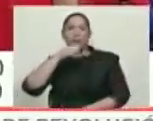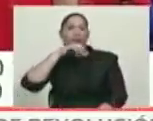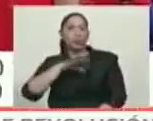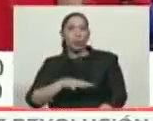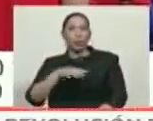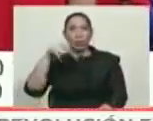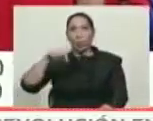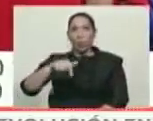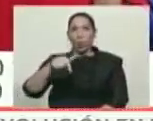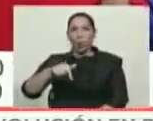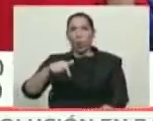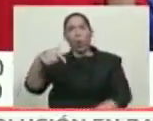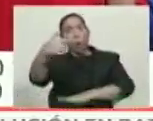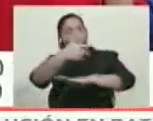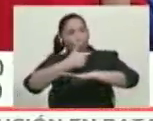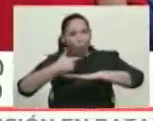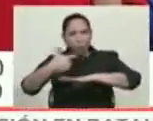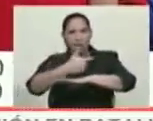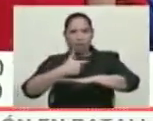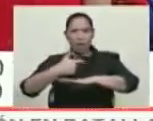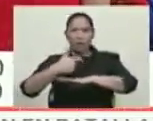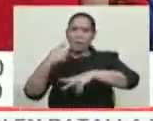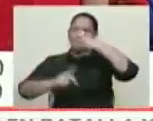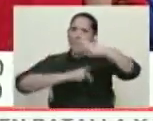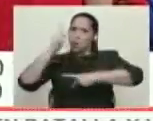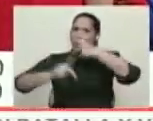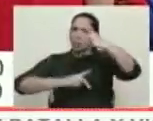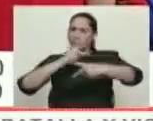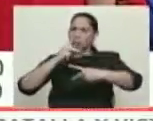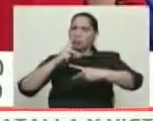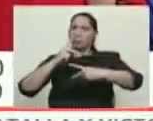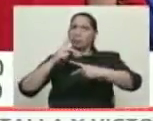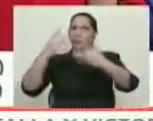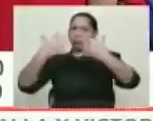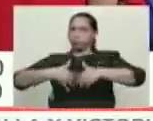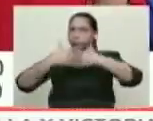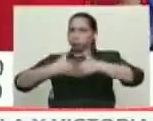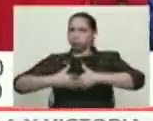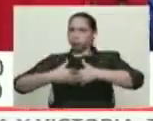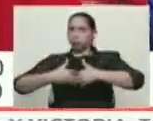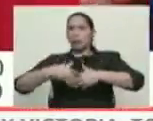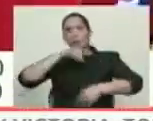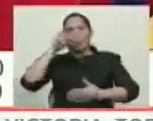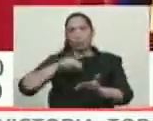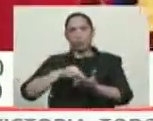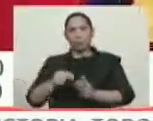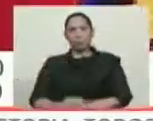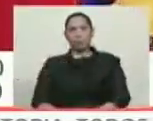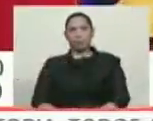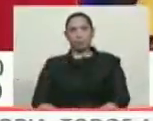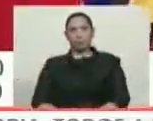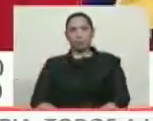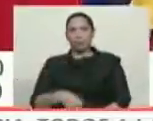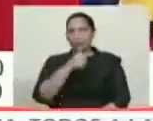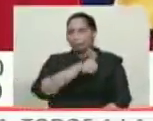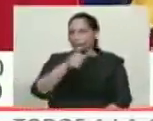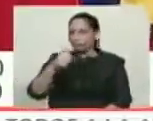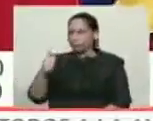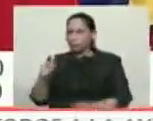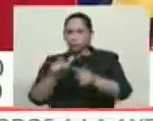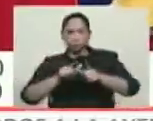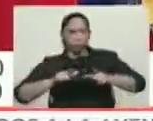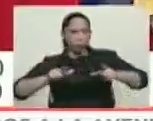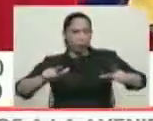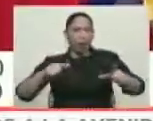es gobernar el proceso de producción en la industria nacional, en cada puesto de